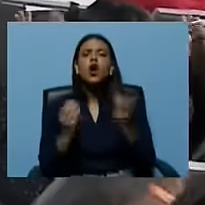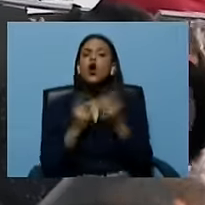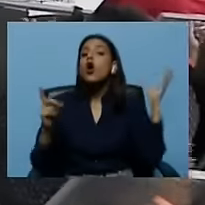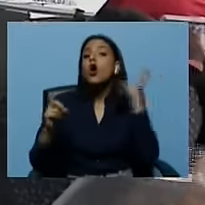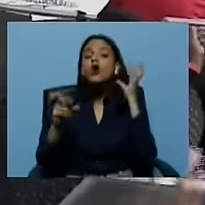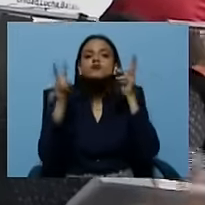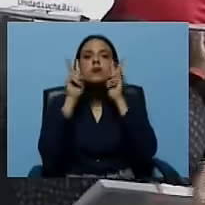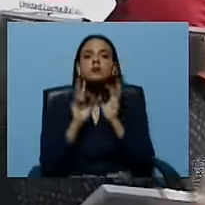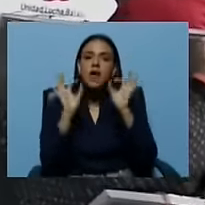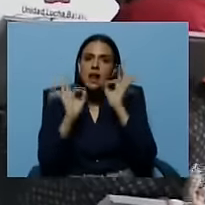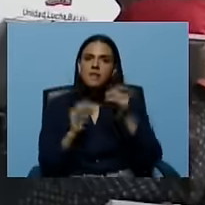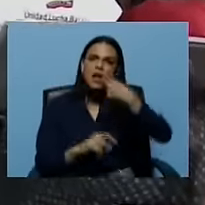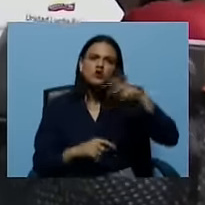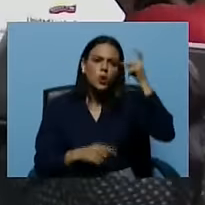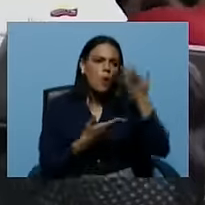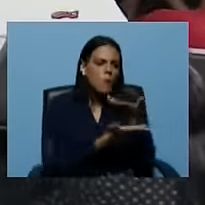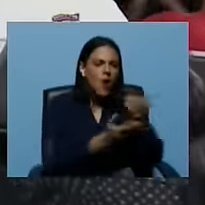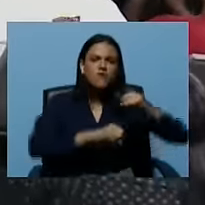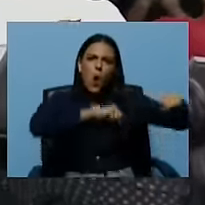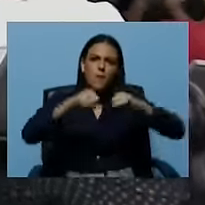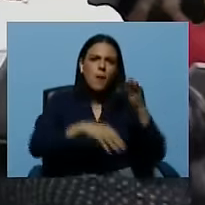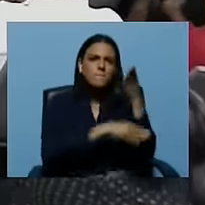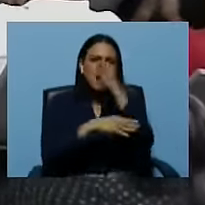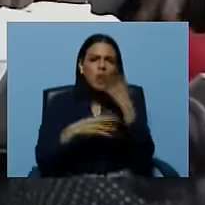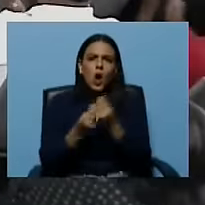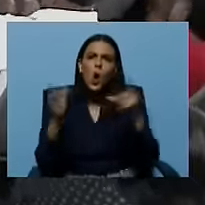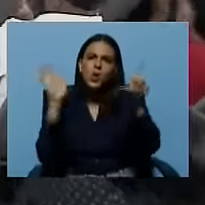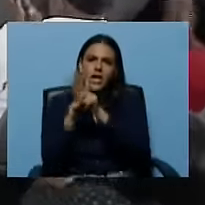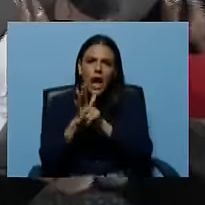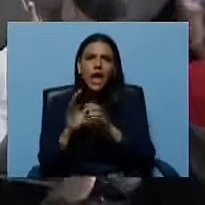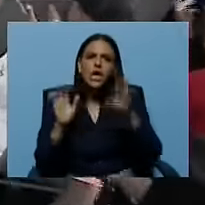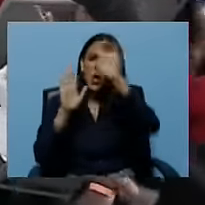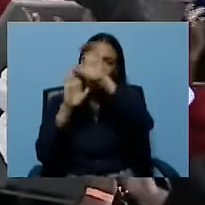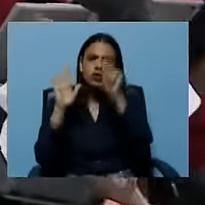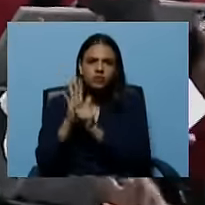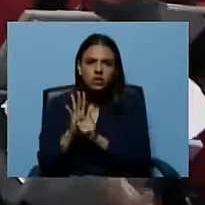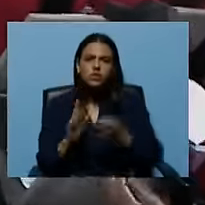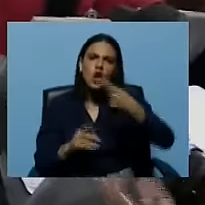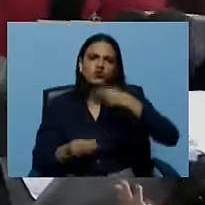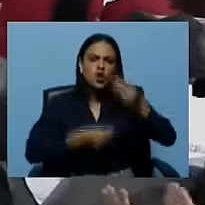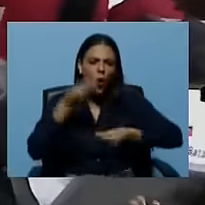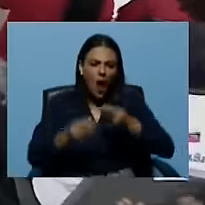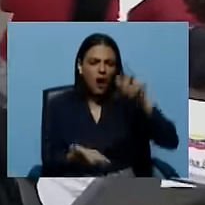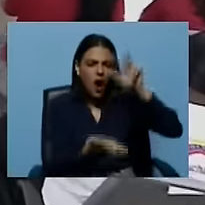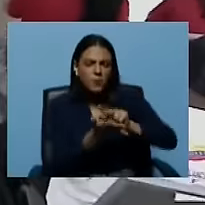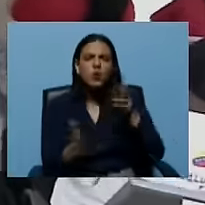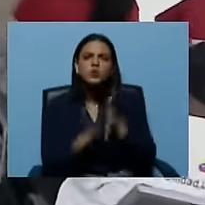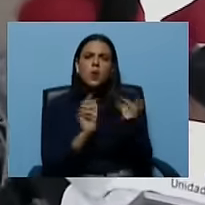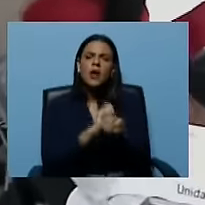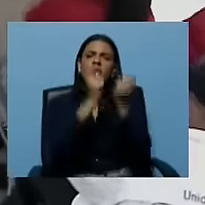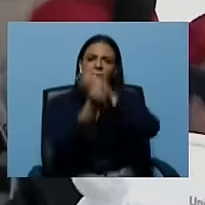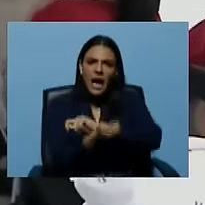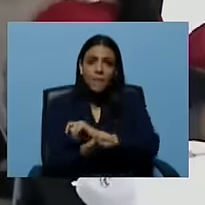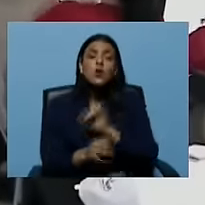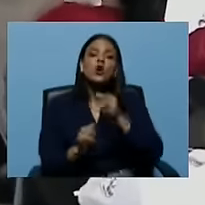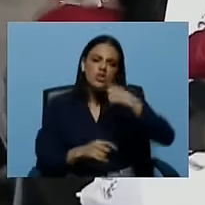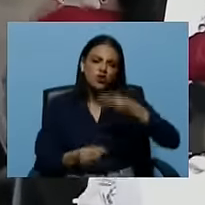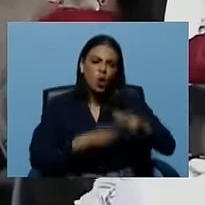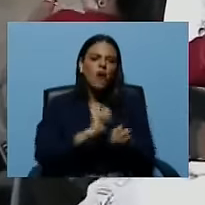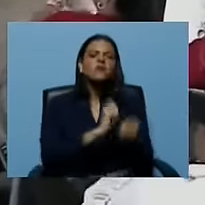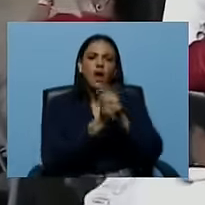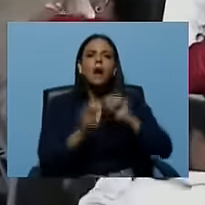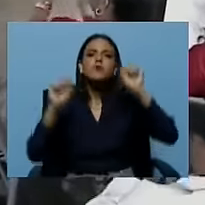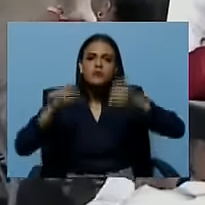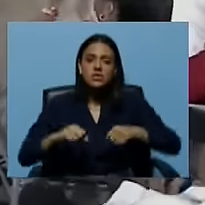conciencia, con pueblo movilizado, con la ley y la Constitución. Hágase los cambios, y los cambios se hicieron. ¡Que viva